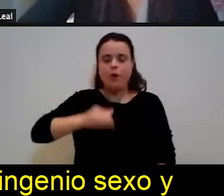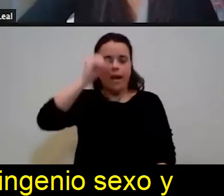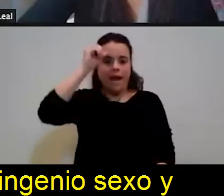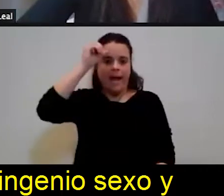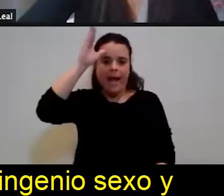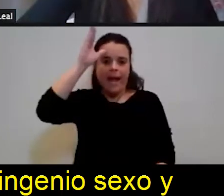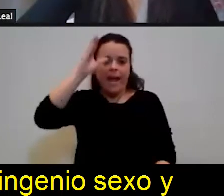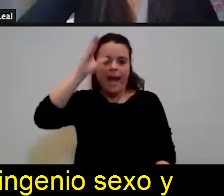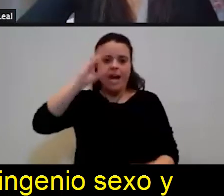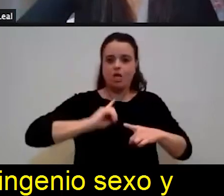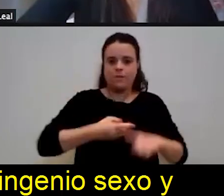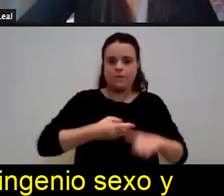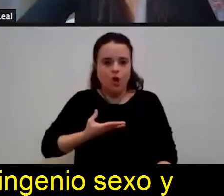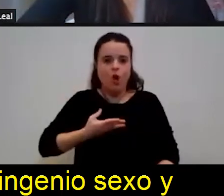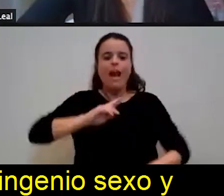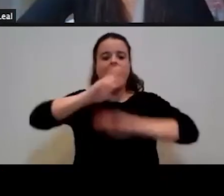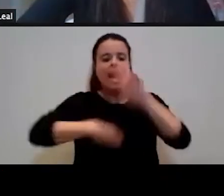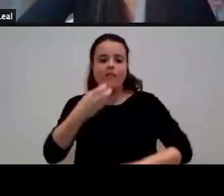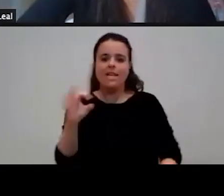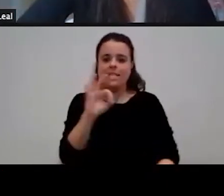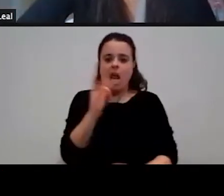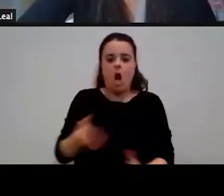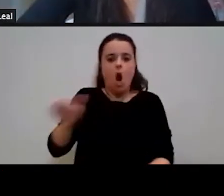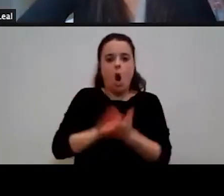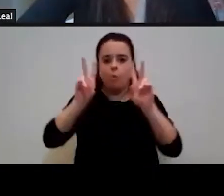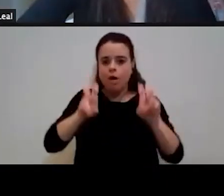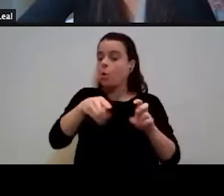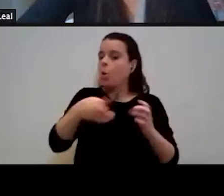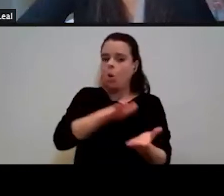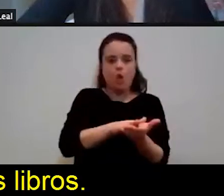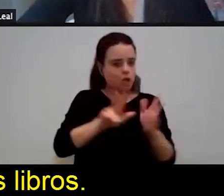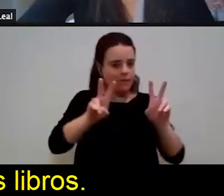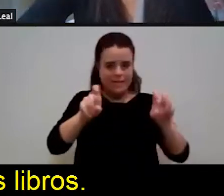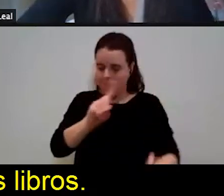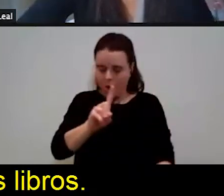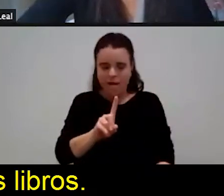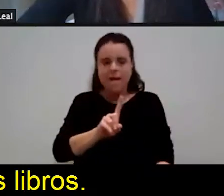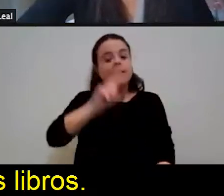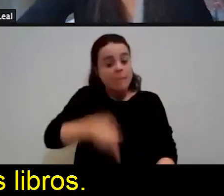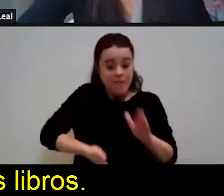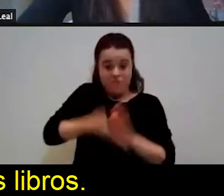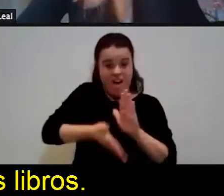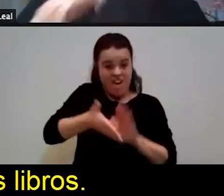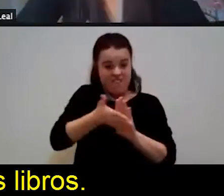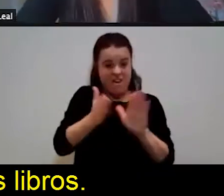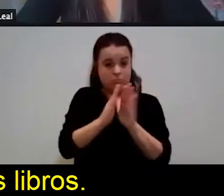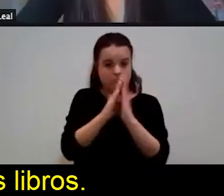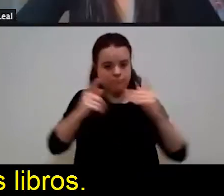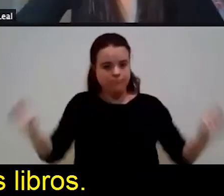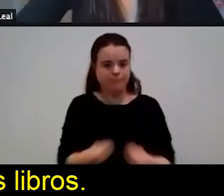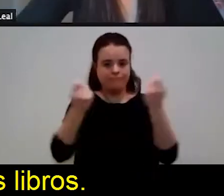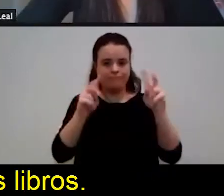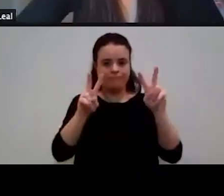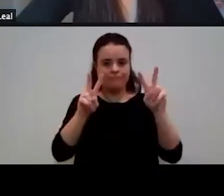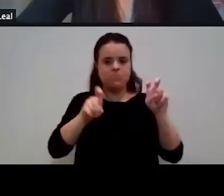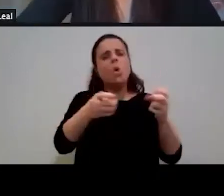es renovarse o morir, no te vas a morir. Consejos, estás a punto de sacar otro libro. Cuéntanos un poco de qué va cada uno de